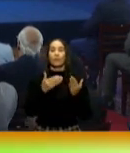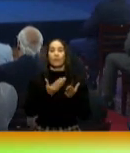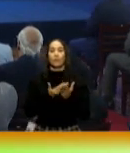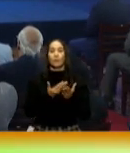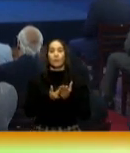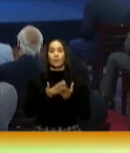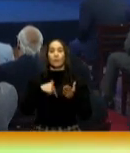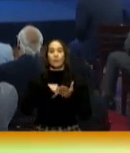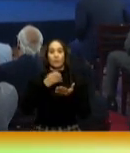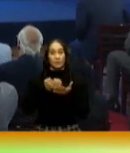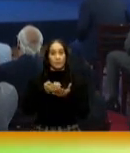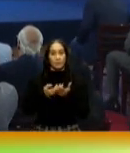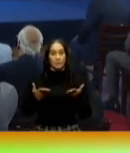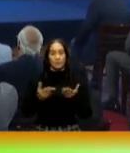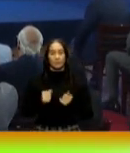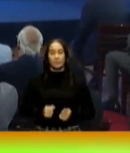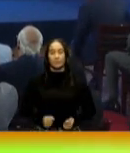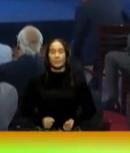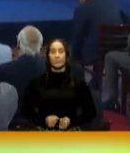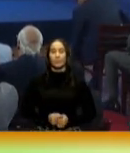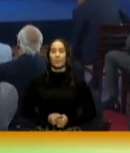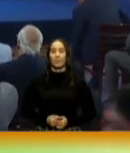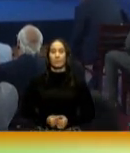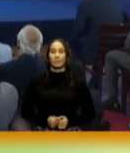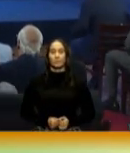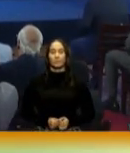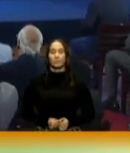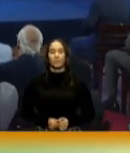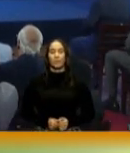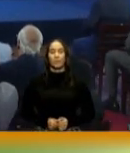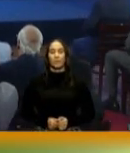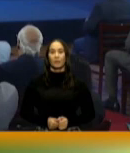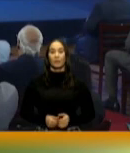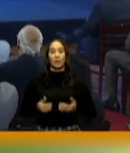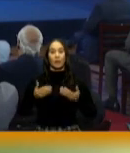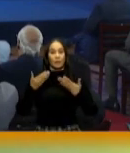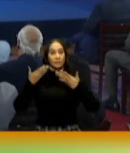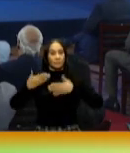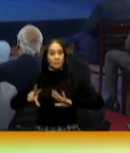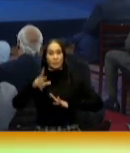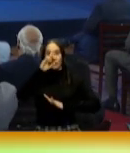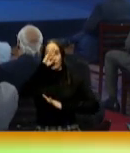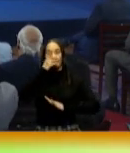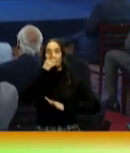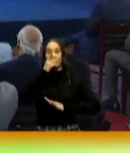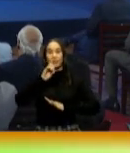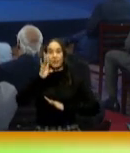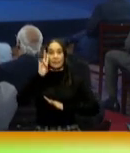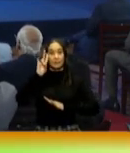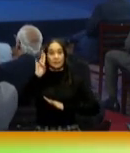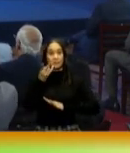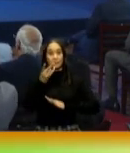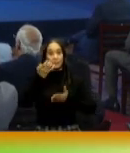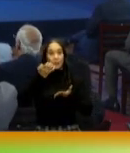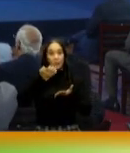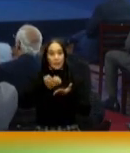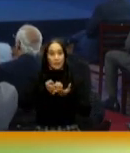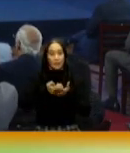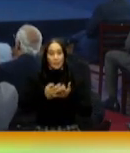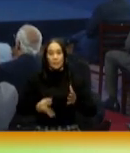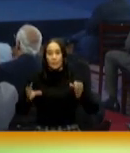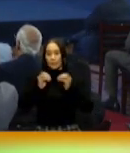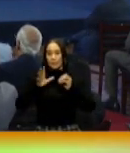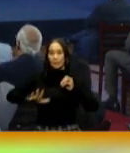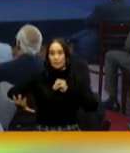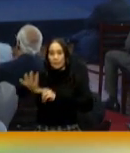abinader o el gobierno es que si le permiten gobernar 4 años más dejaría